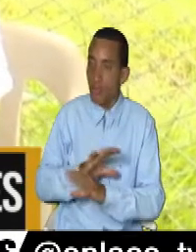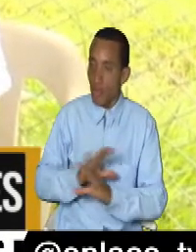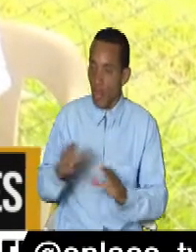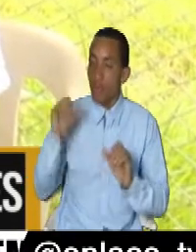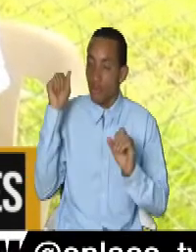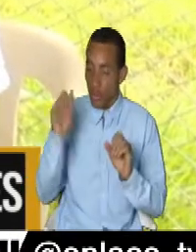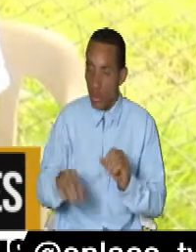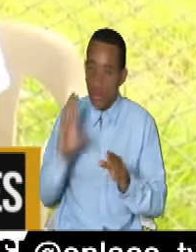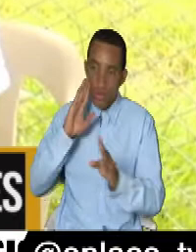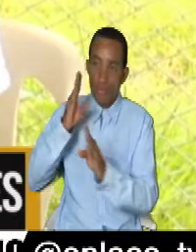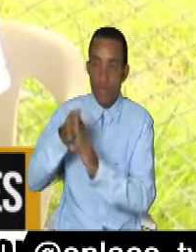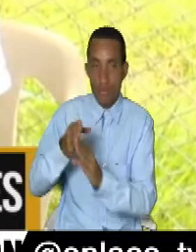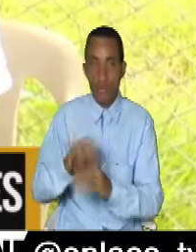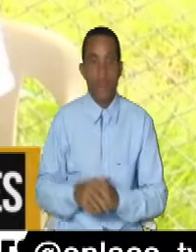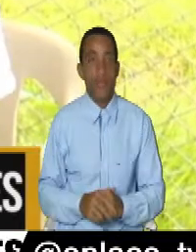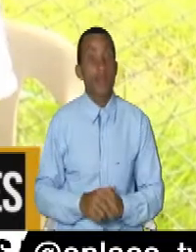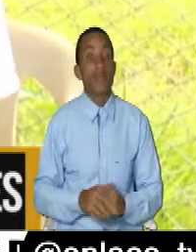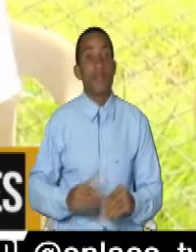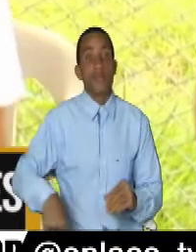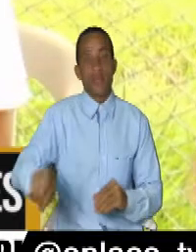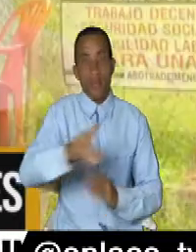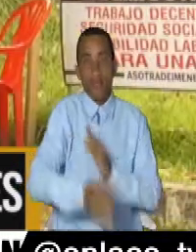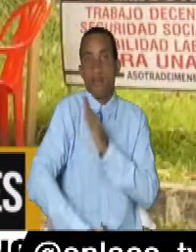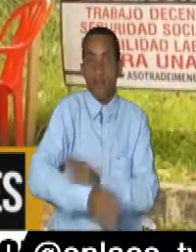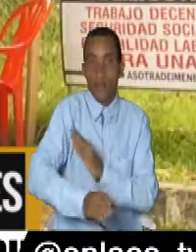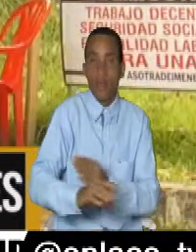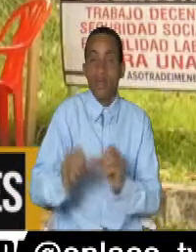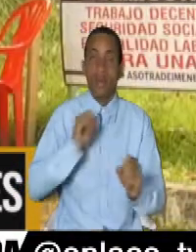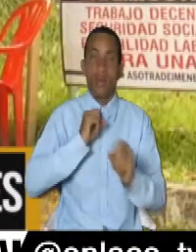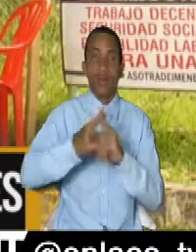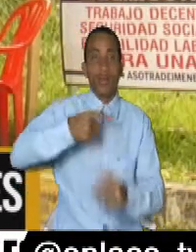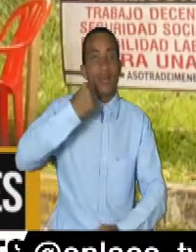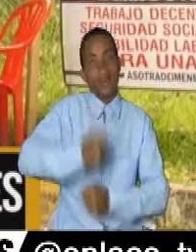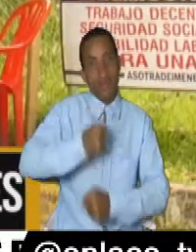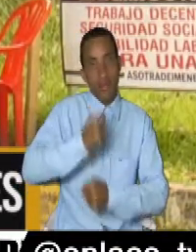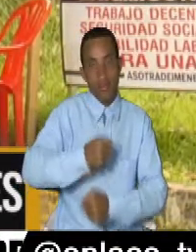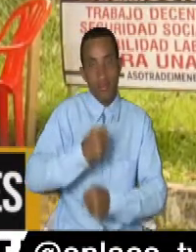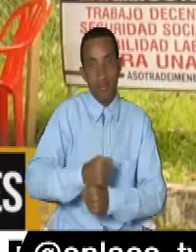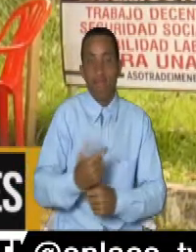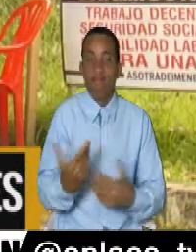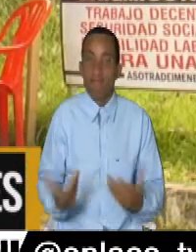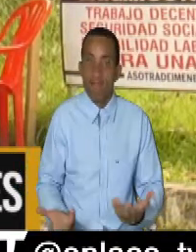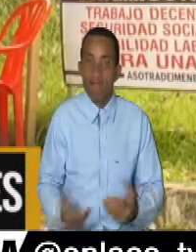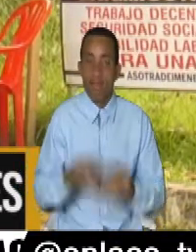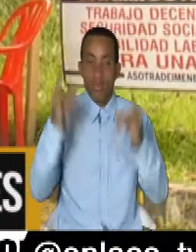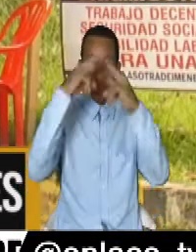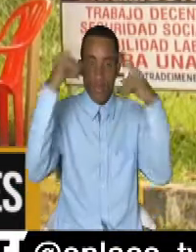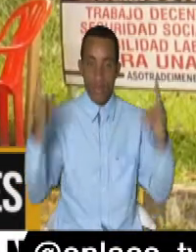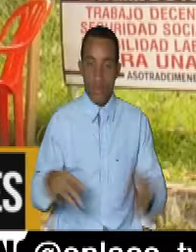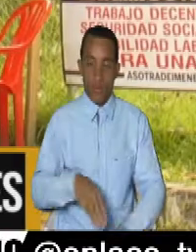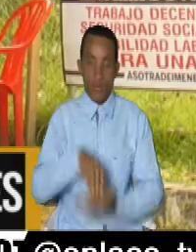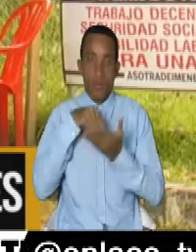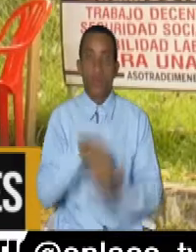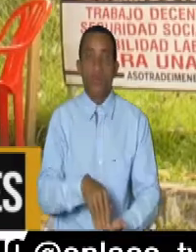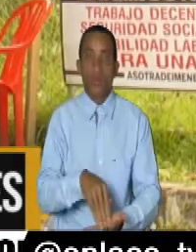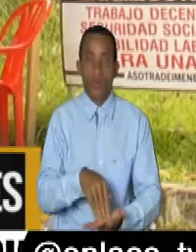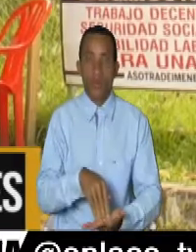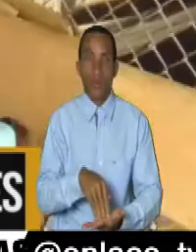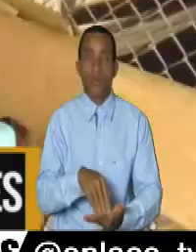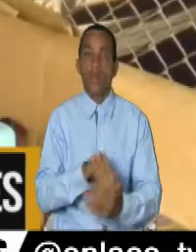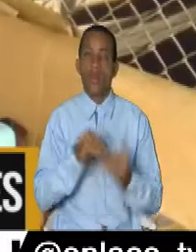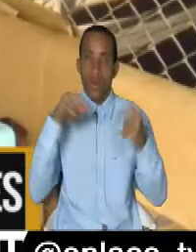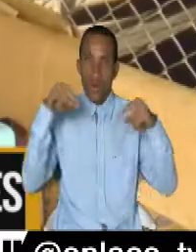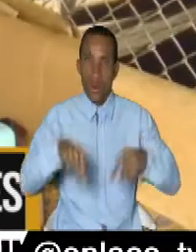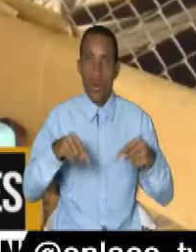a sus derechos de petición continúan estos ex trabajadores temporales en lo que han denominado la carpa de la resistencia, resistencia que hoy